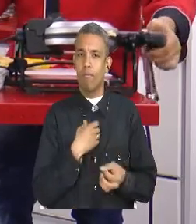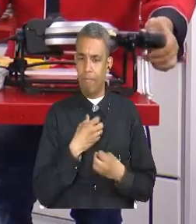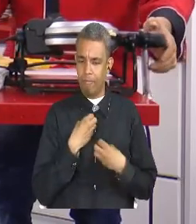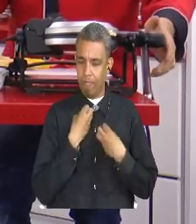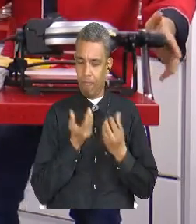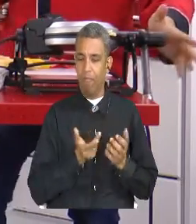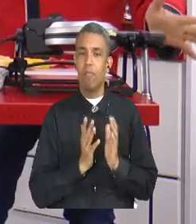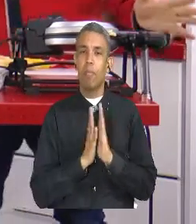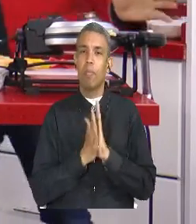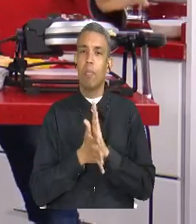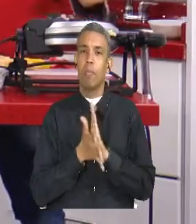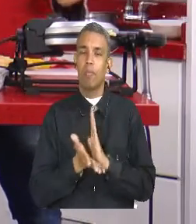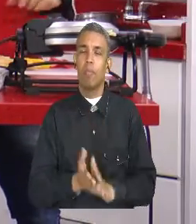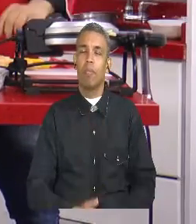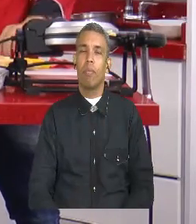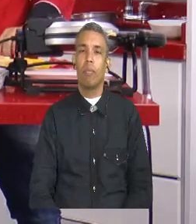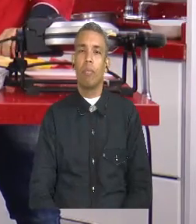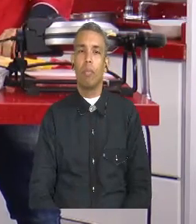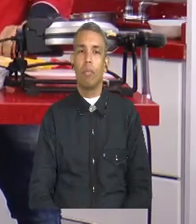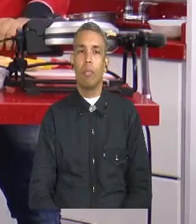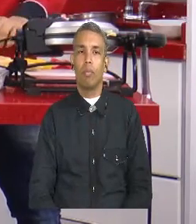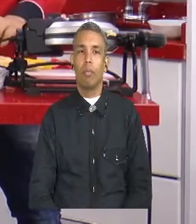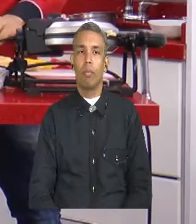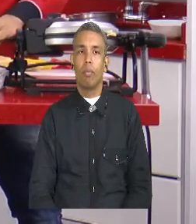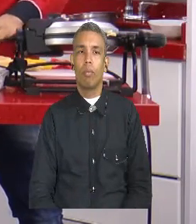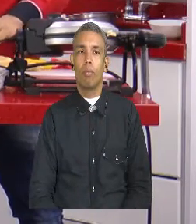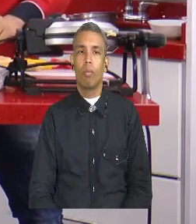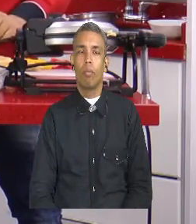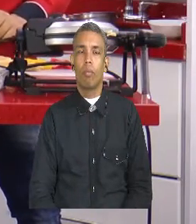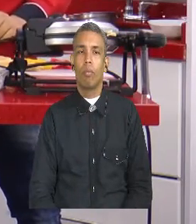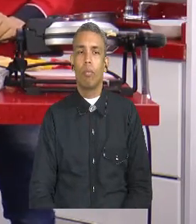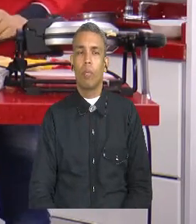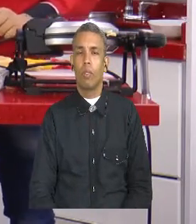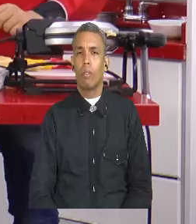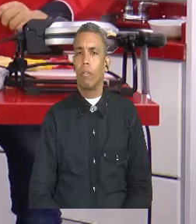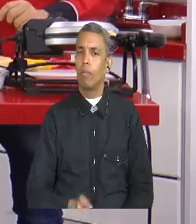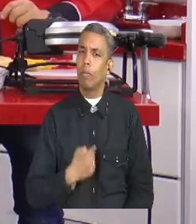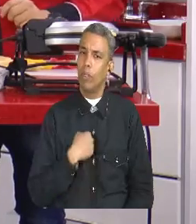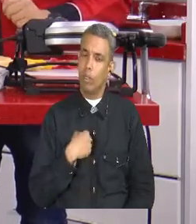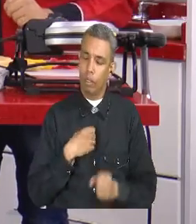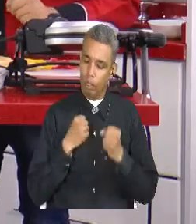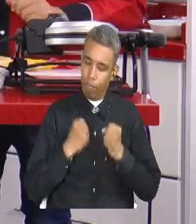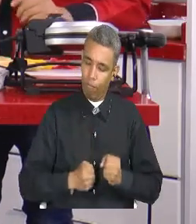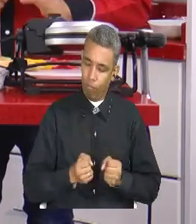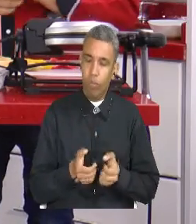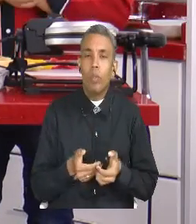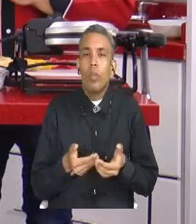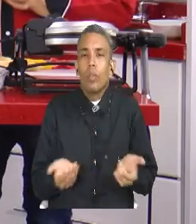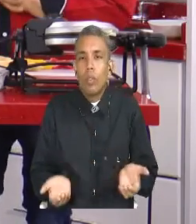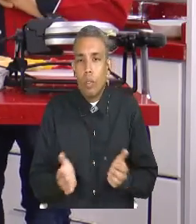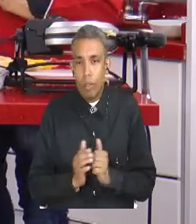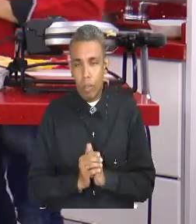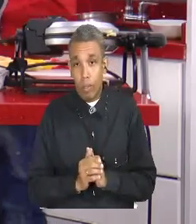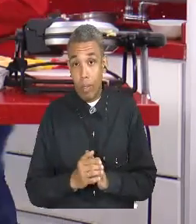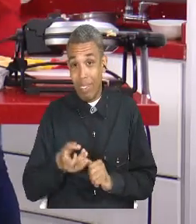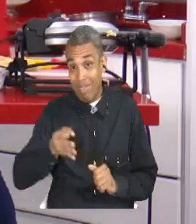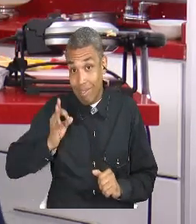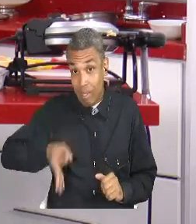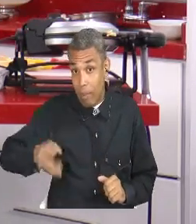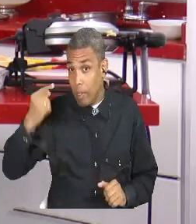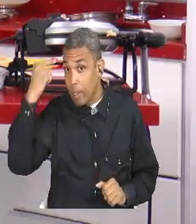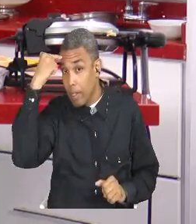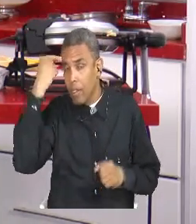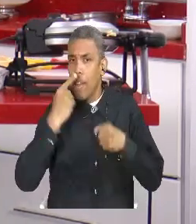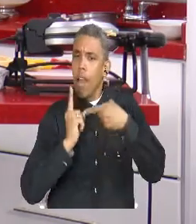cuáles son. Bueno, yo digo que de fortalezas siempre trato de mirar como el lado positivo a todo.